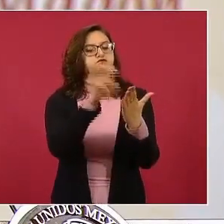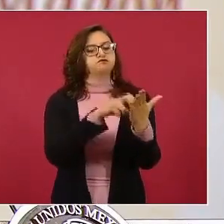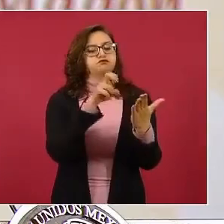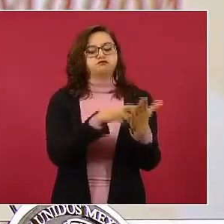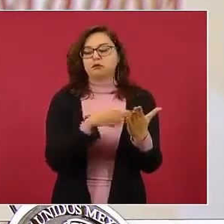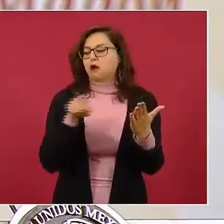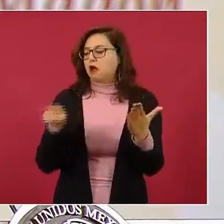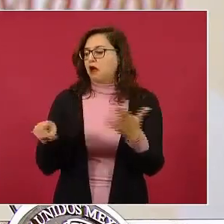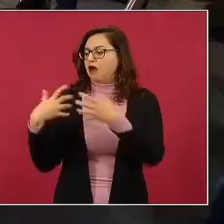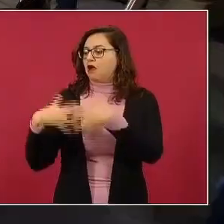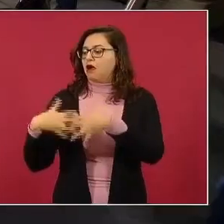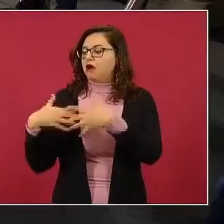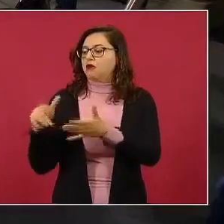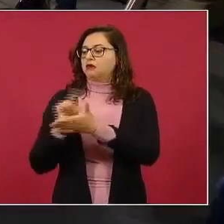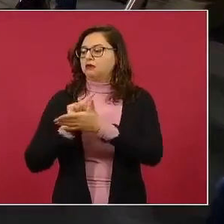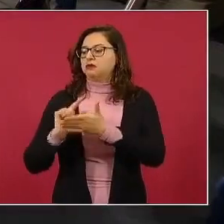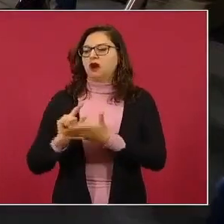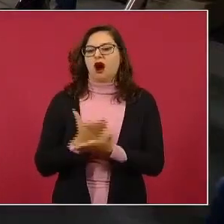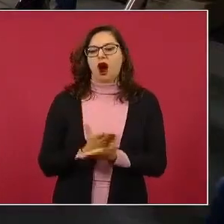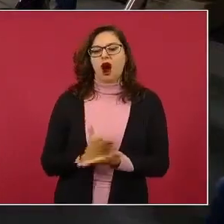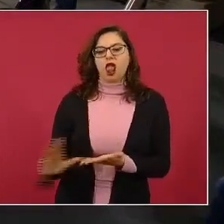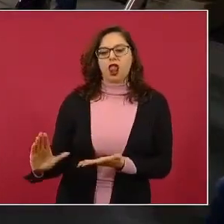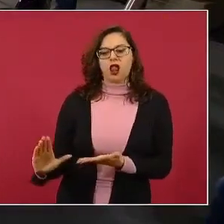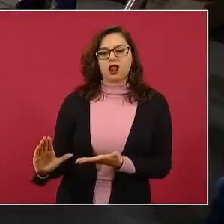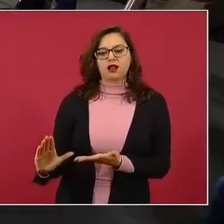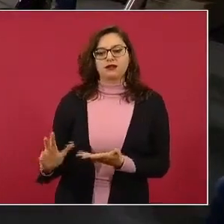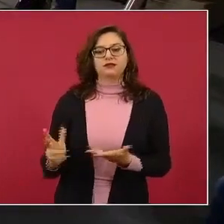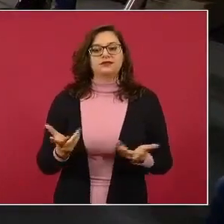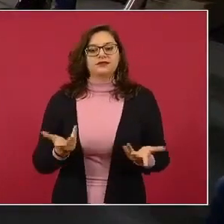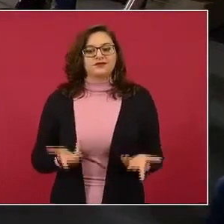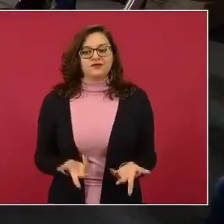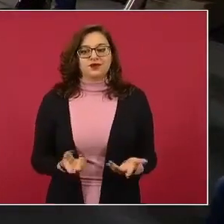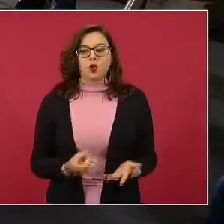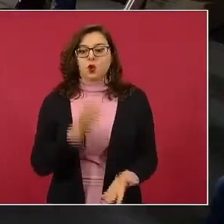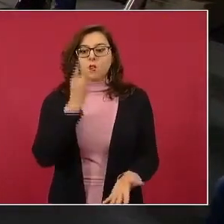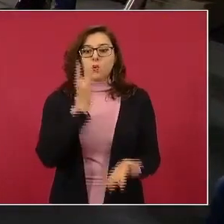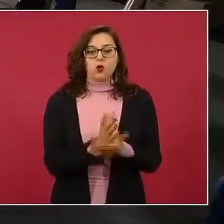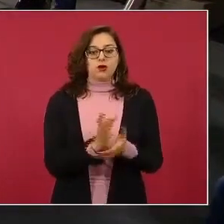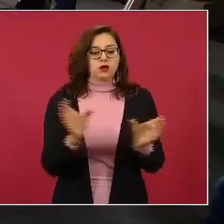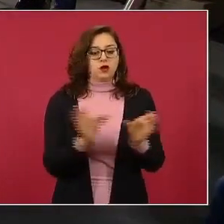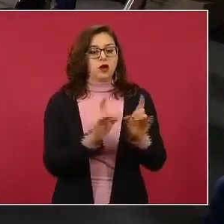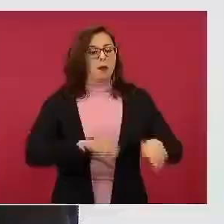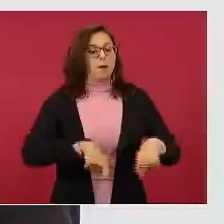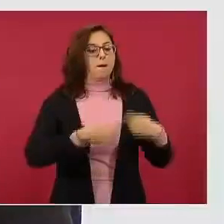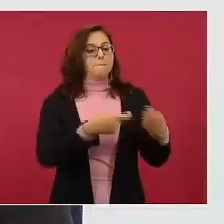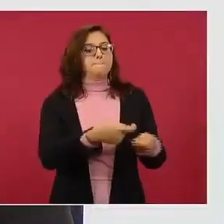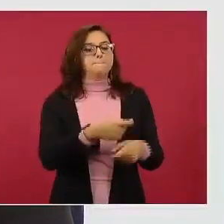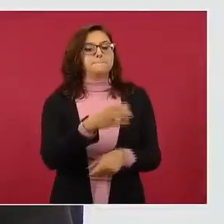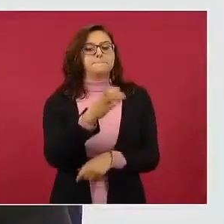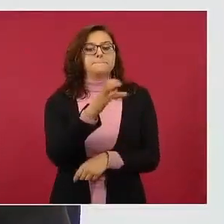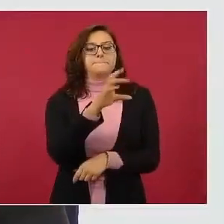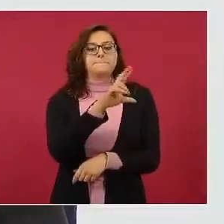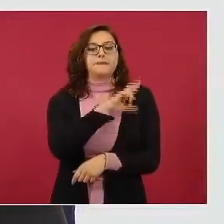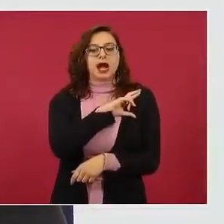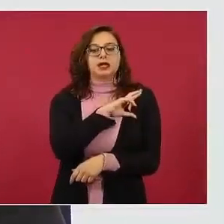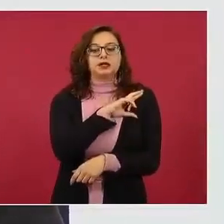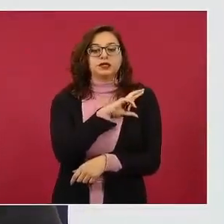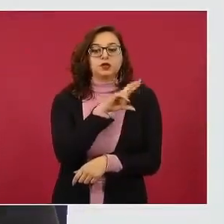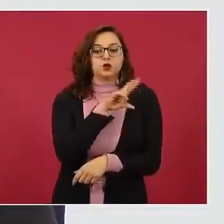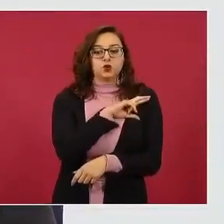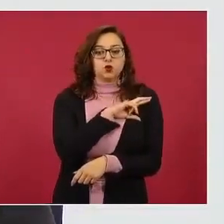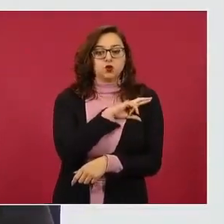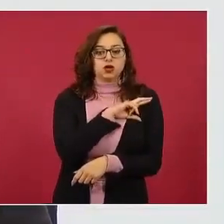impulsar, apoyar con lo que le han denominado certificados de energías limpias, pero solo a los privados, solo a los